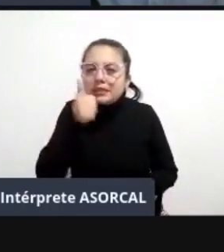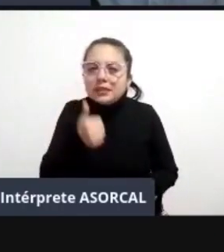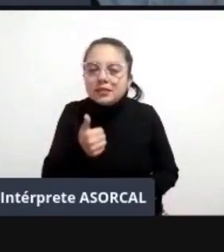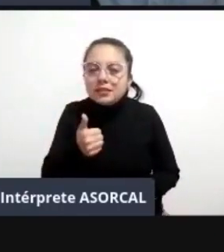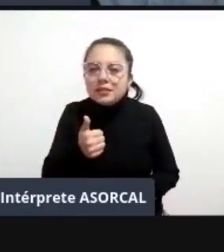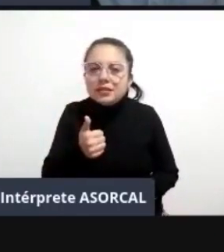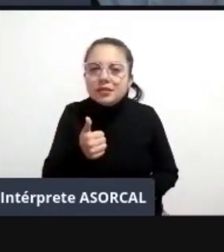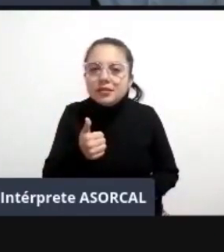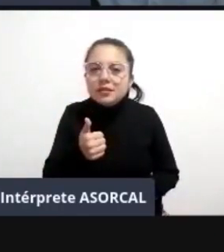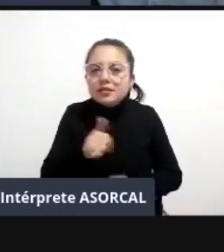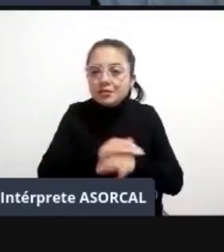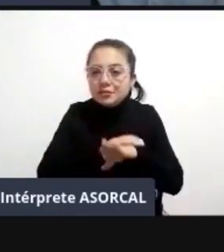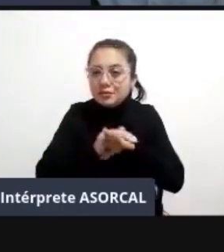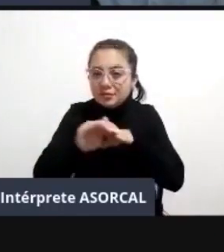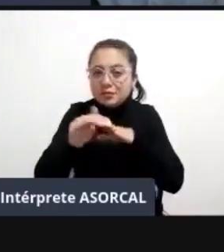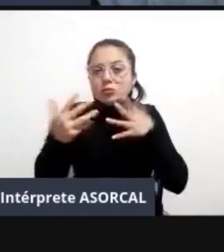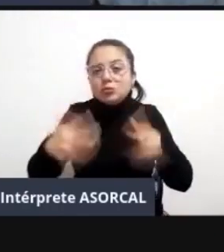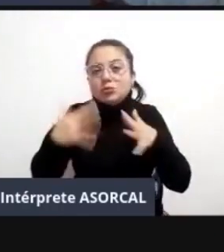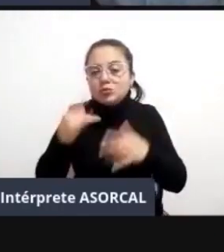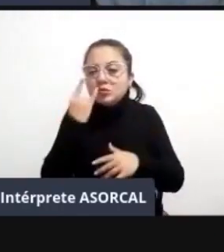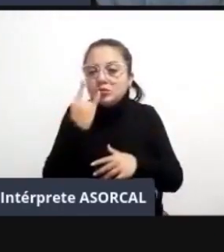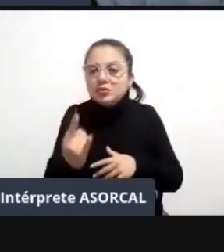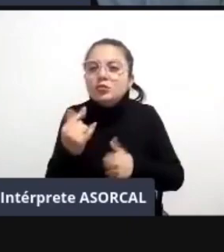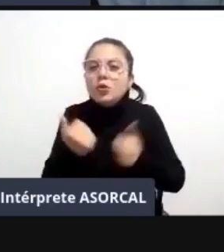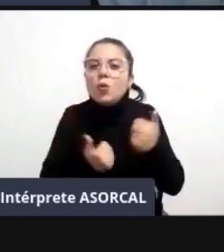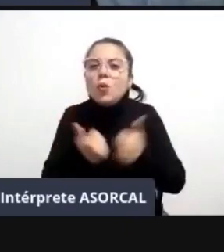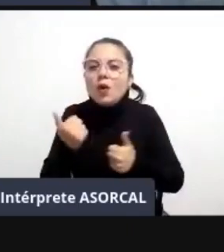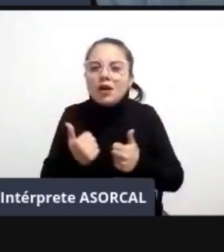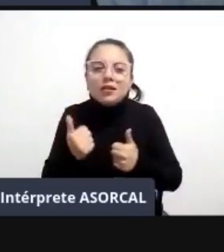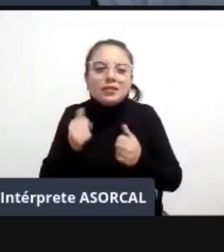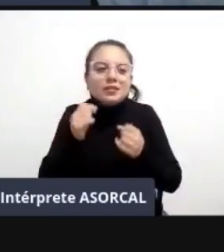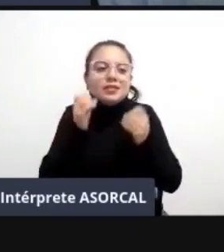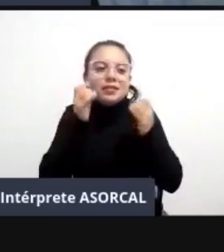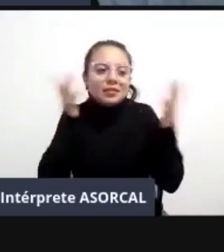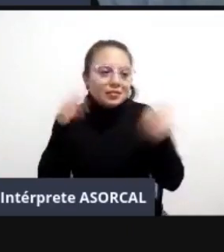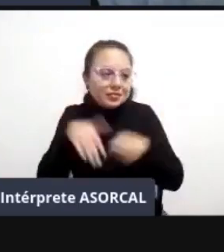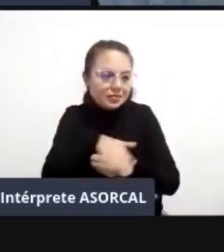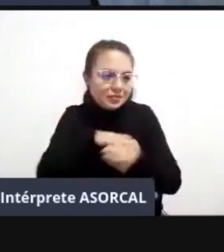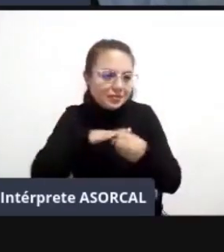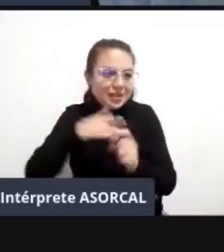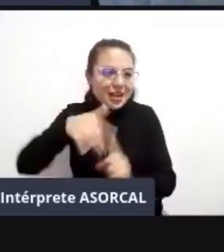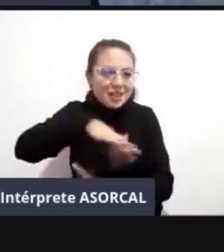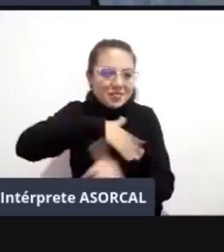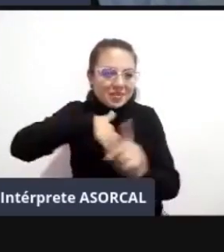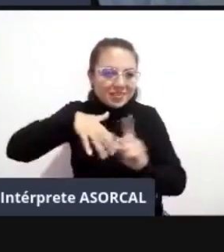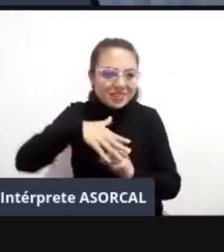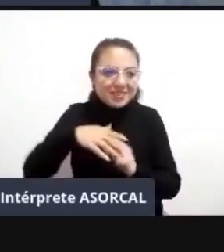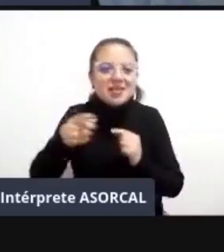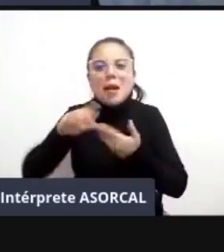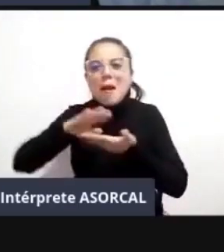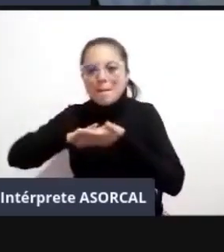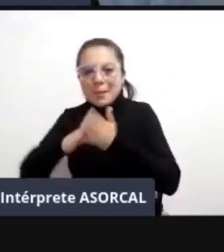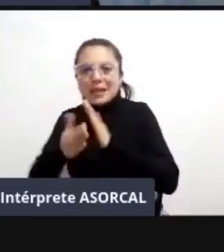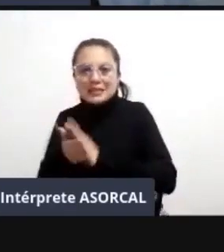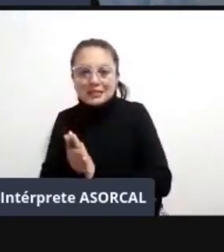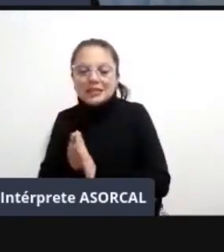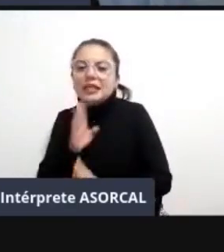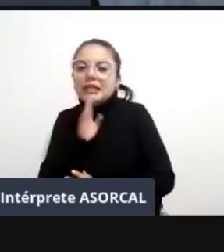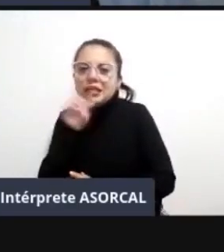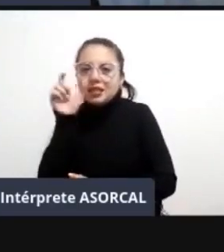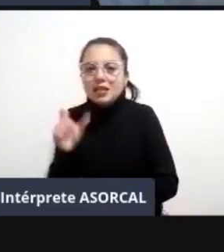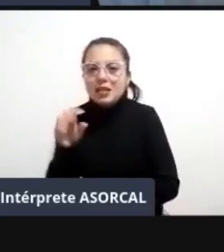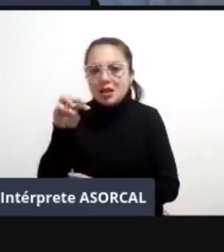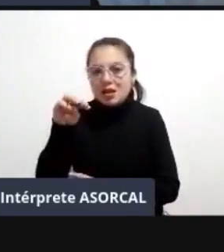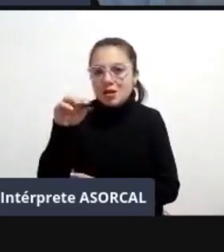una muy interesante que se llama Tragedia Ambiental y Paz por Manuel Rodríguez Becerra, exministro de